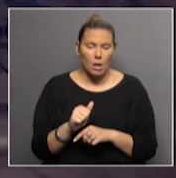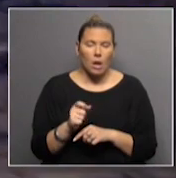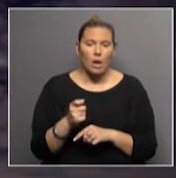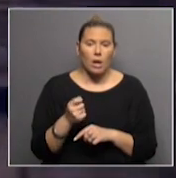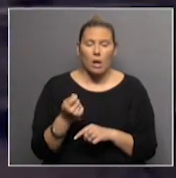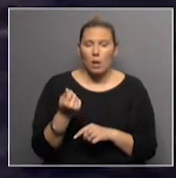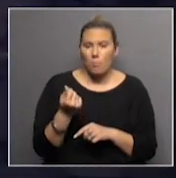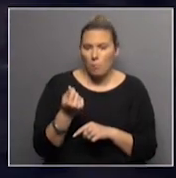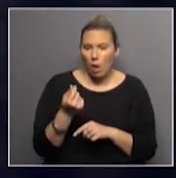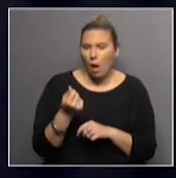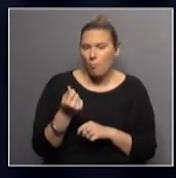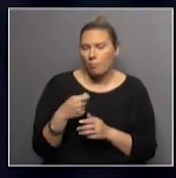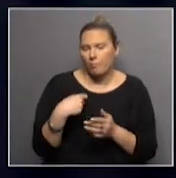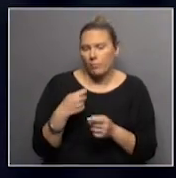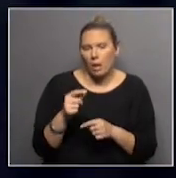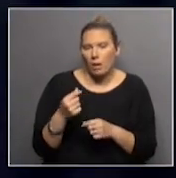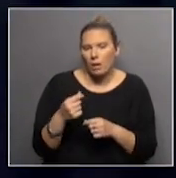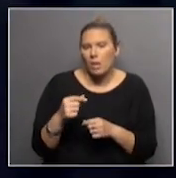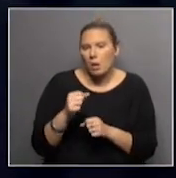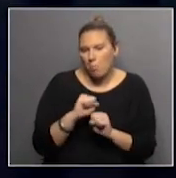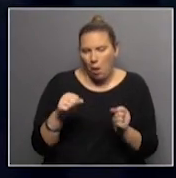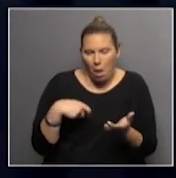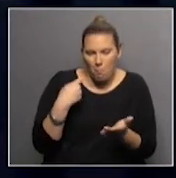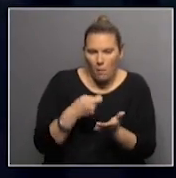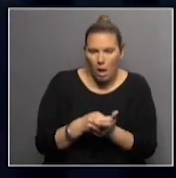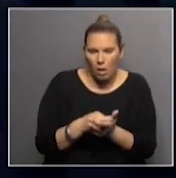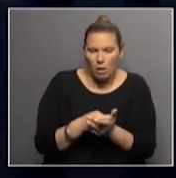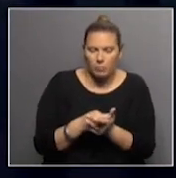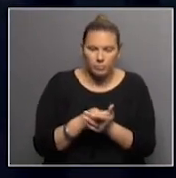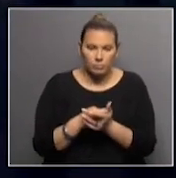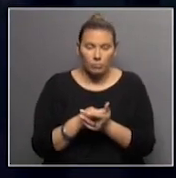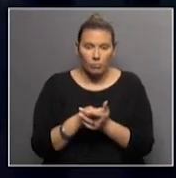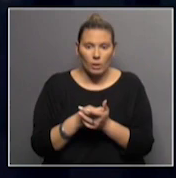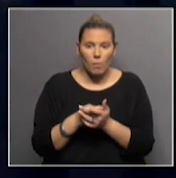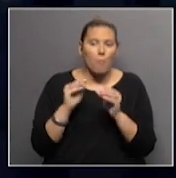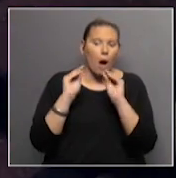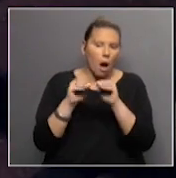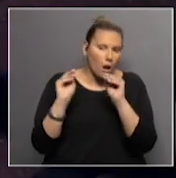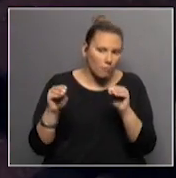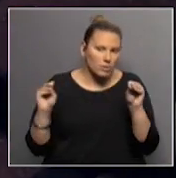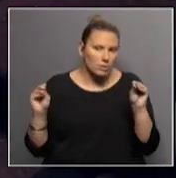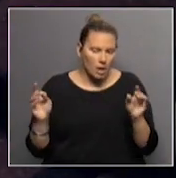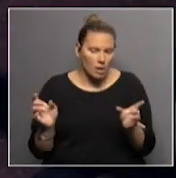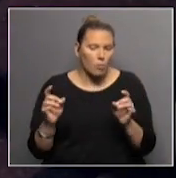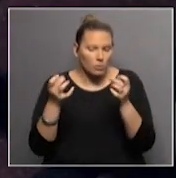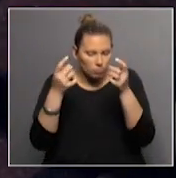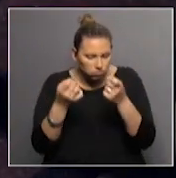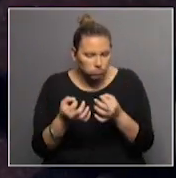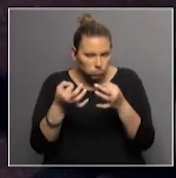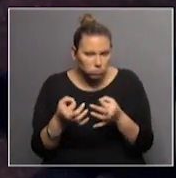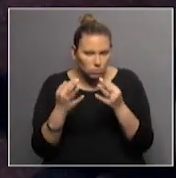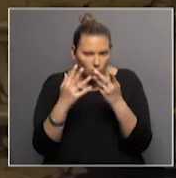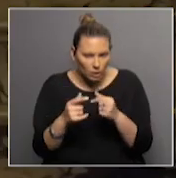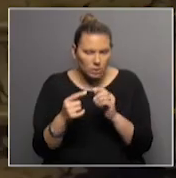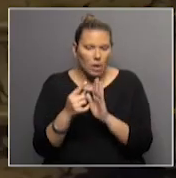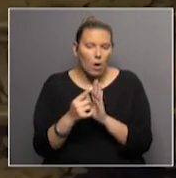ser un costo accesible como hemos tenido hasta ahora. Y bueno, vamos a avisarles cuando estén bien armaditas y empecemos para